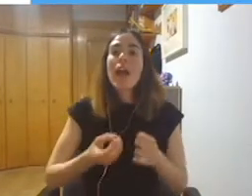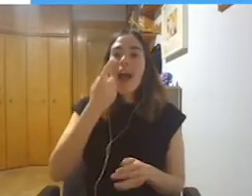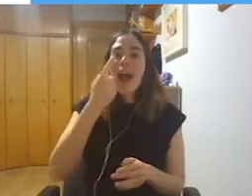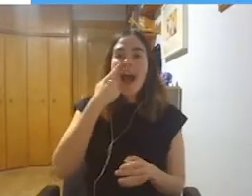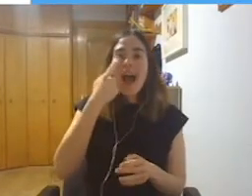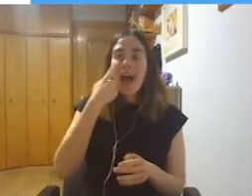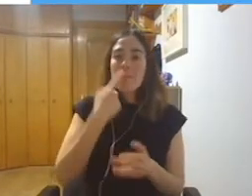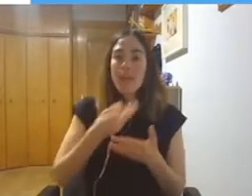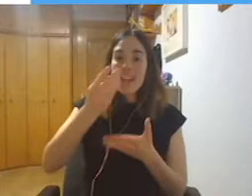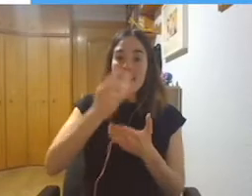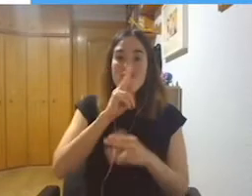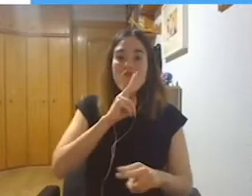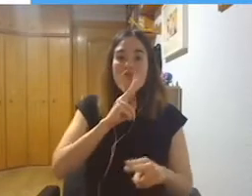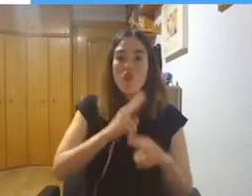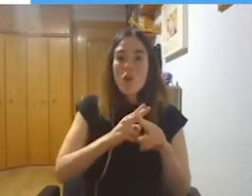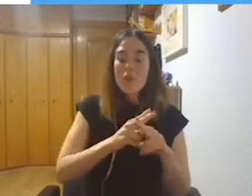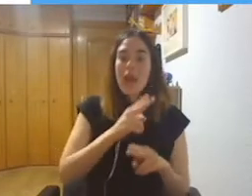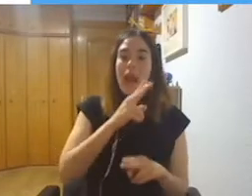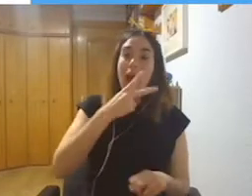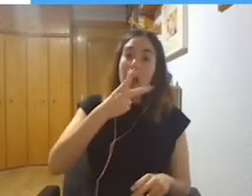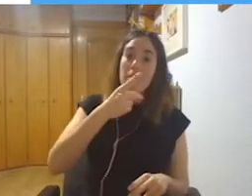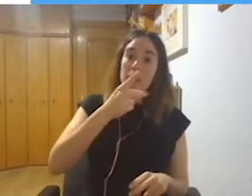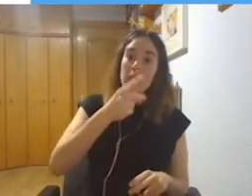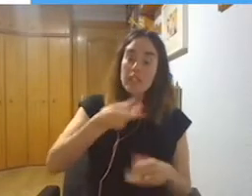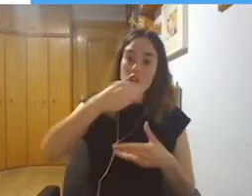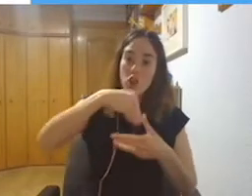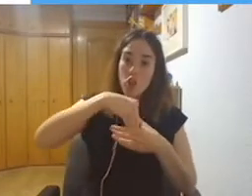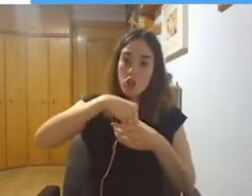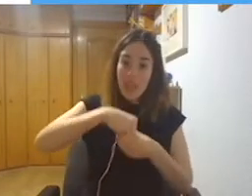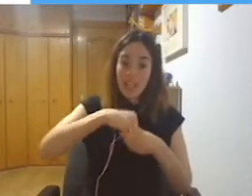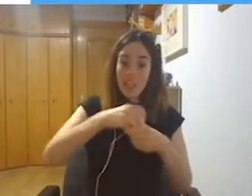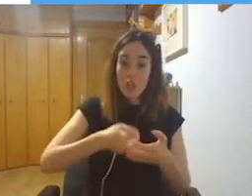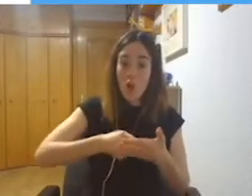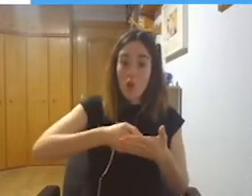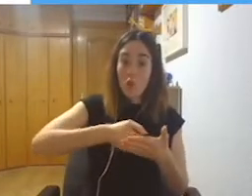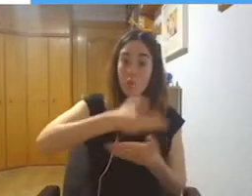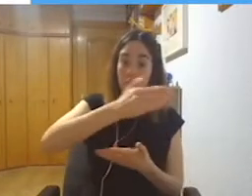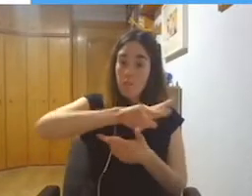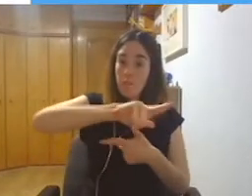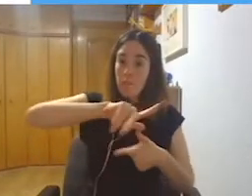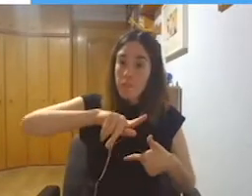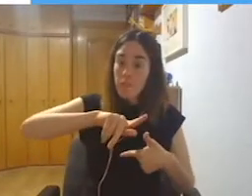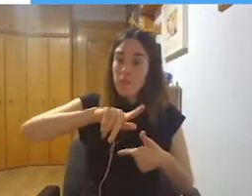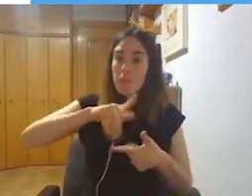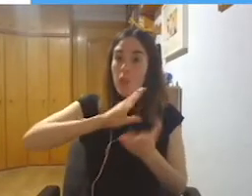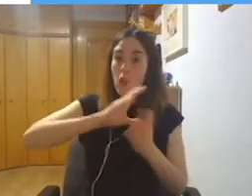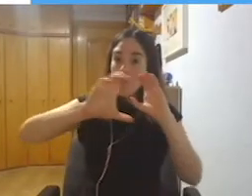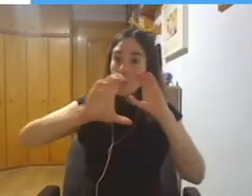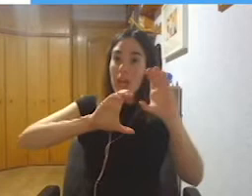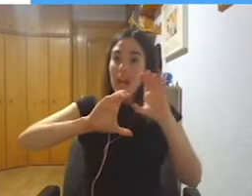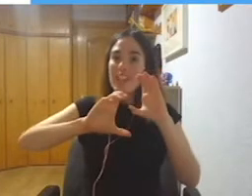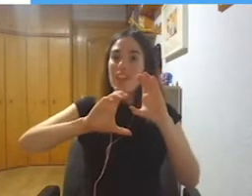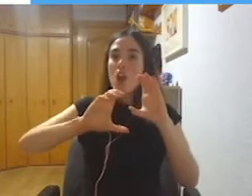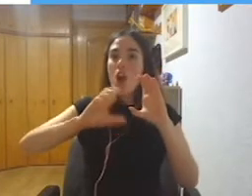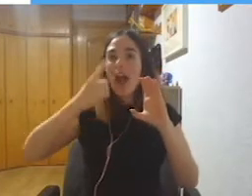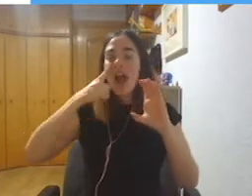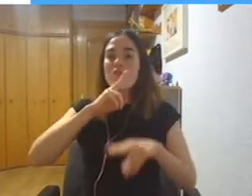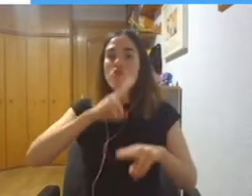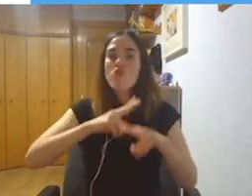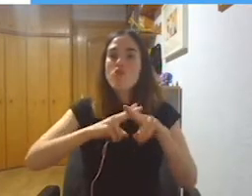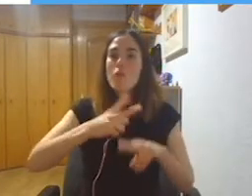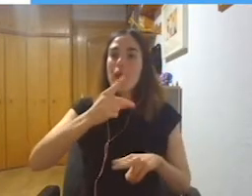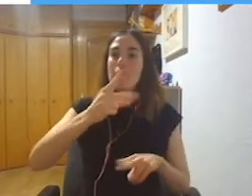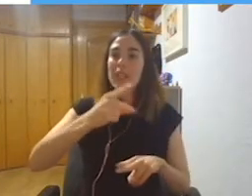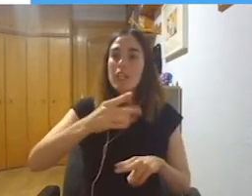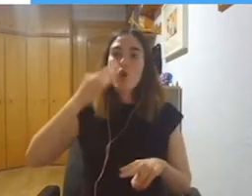de comunicación. Y aquí el GMMP lo que detectó fue que, aunque había un ligero